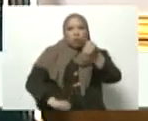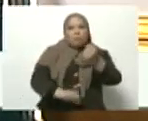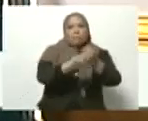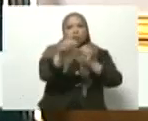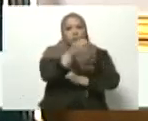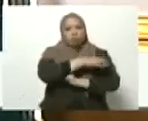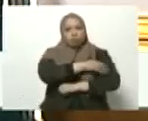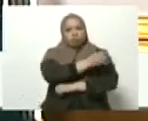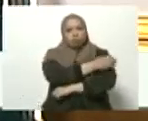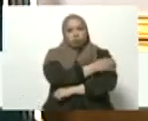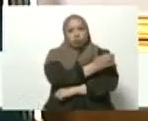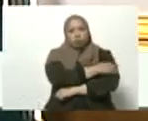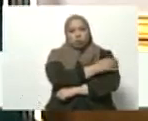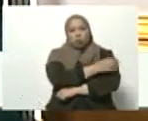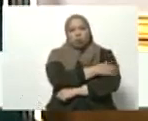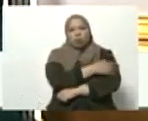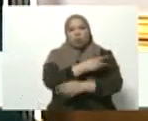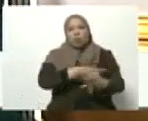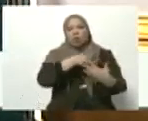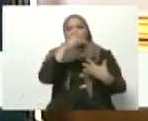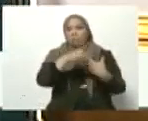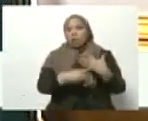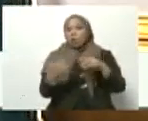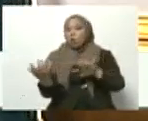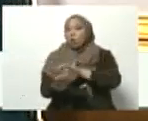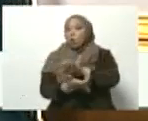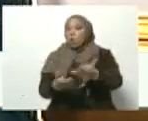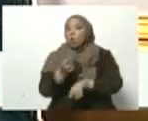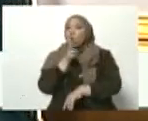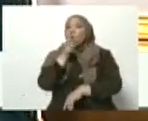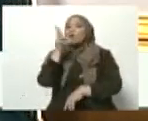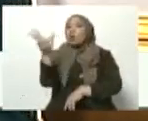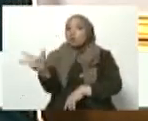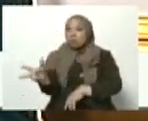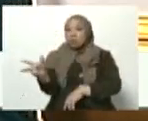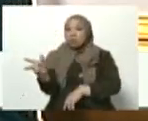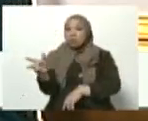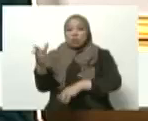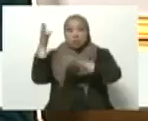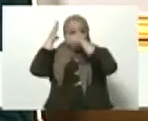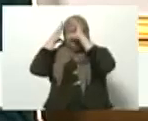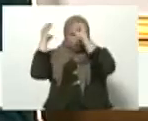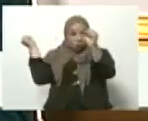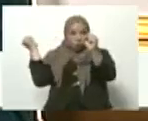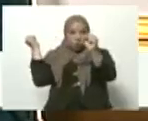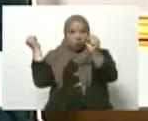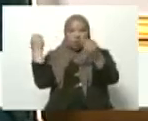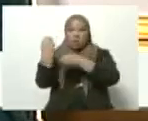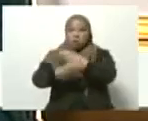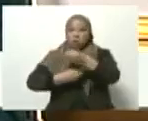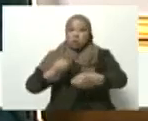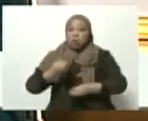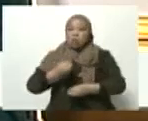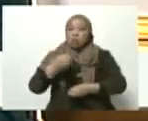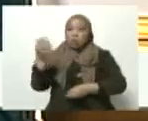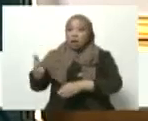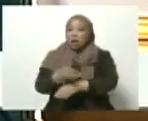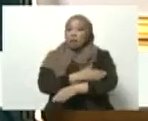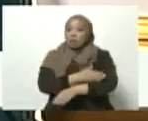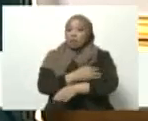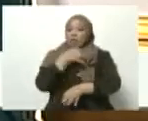cómplices de planes tan atroces como los que el embajador Moncada acaba de